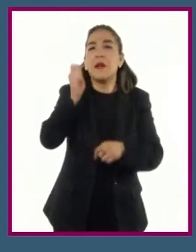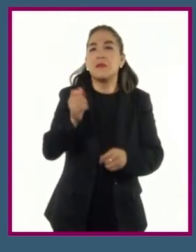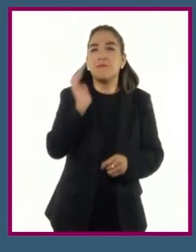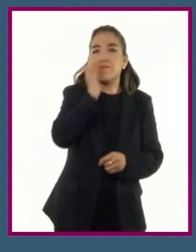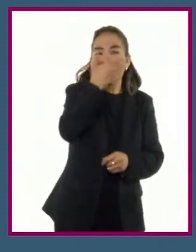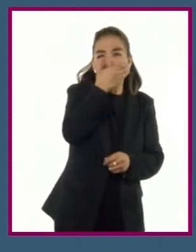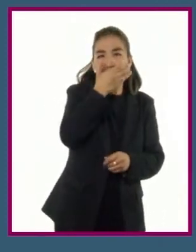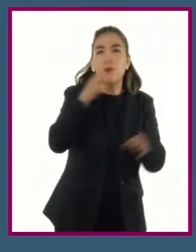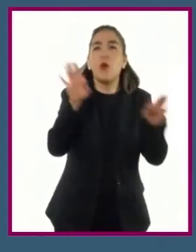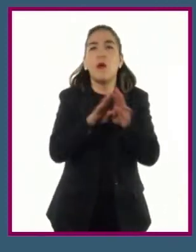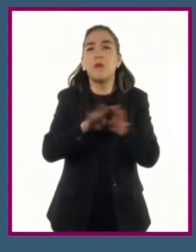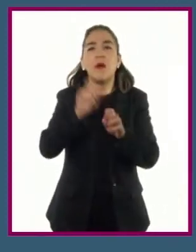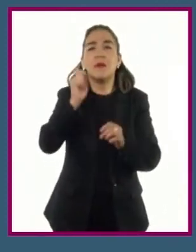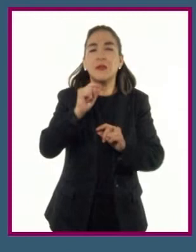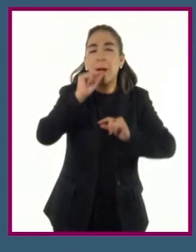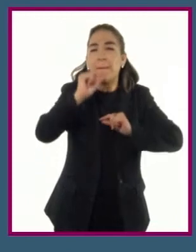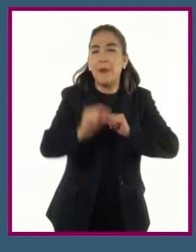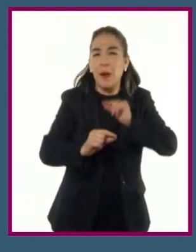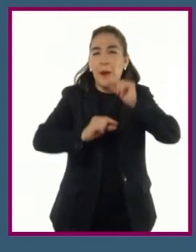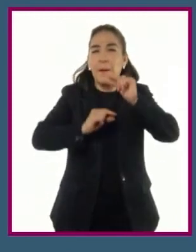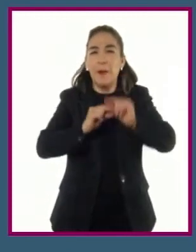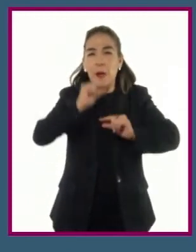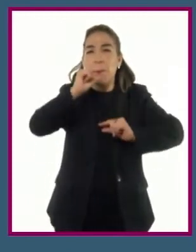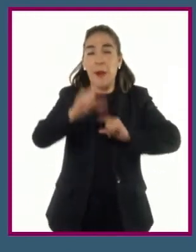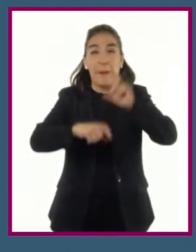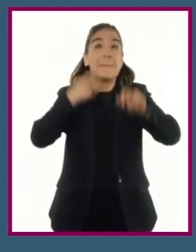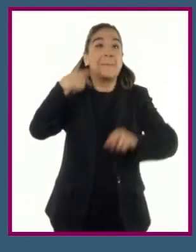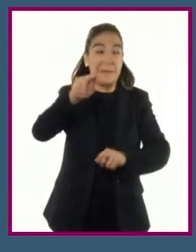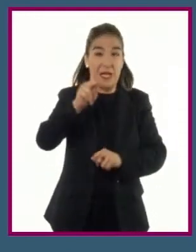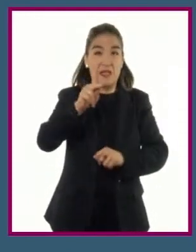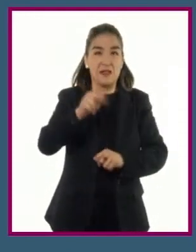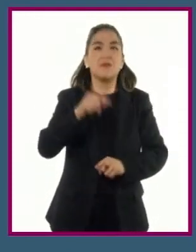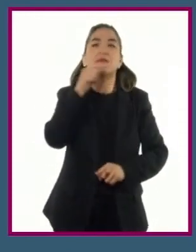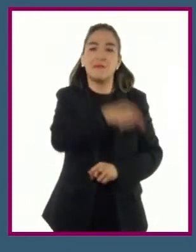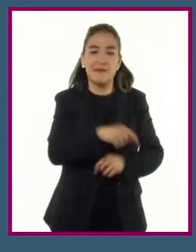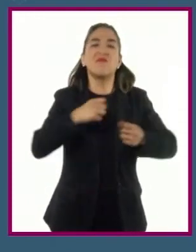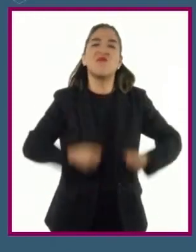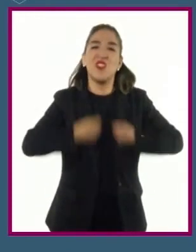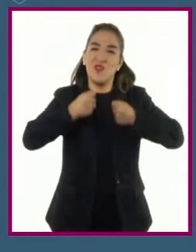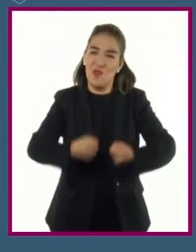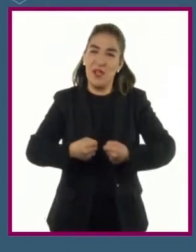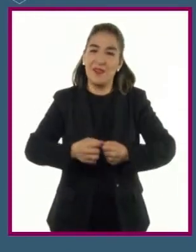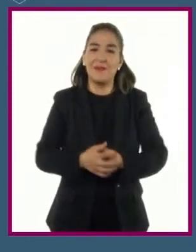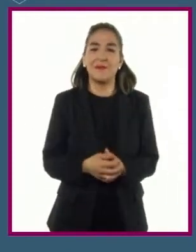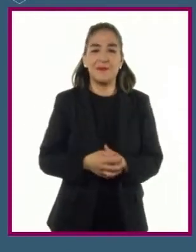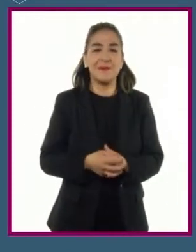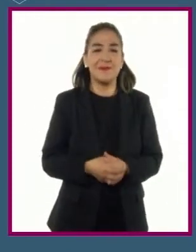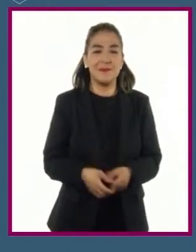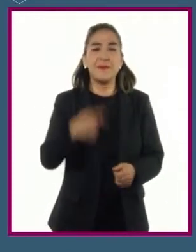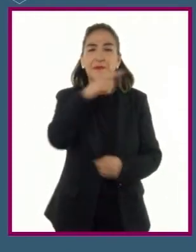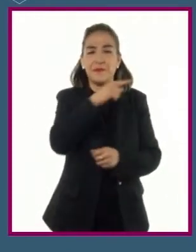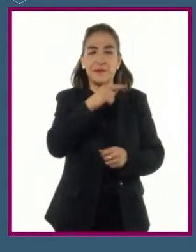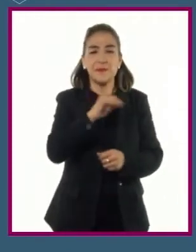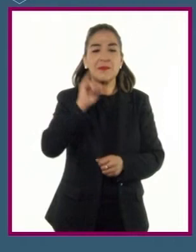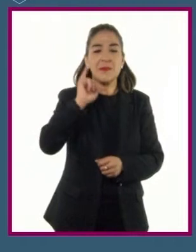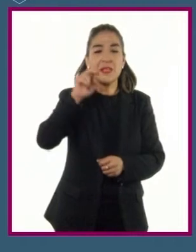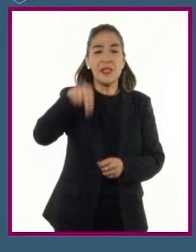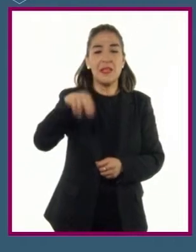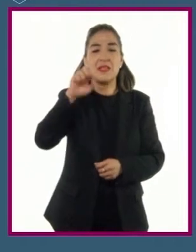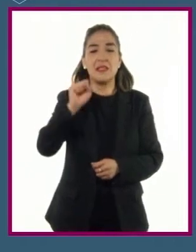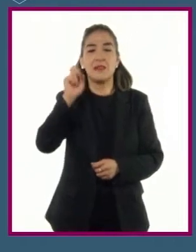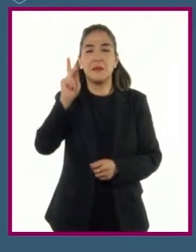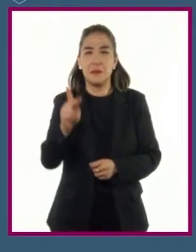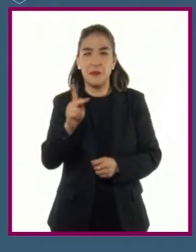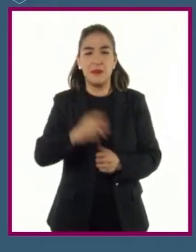se presenta en bajas concentraciones, sin embargo, son consistentes. El Instituto Nacional de Salud